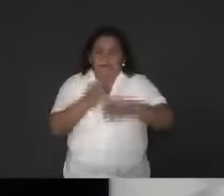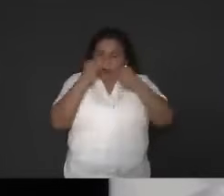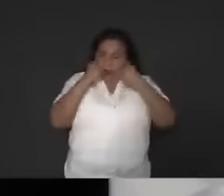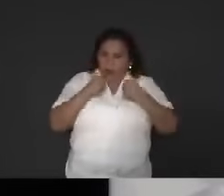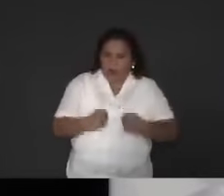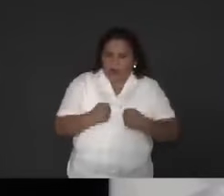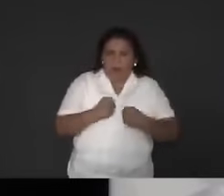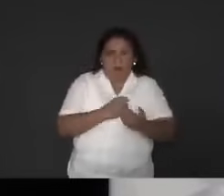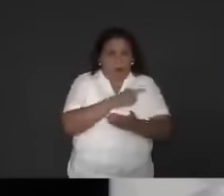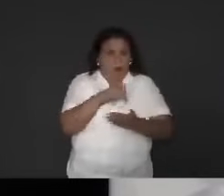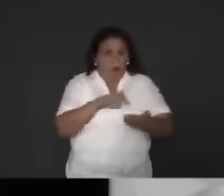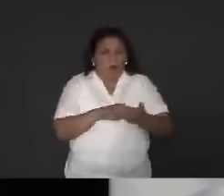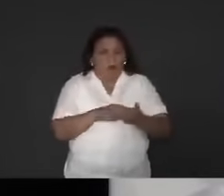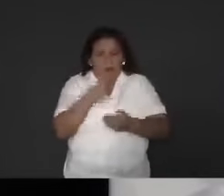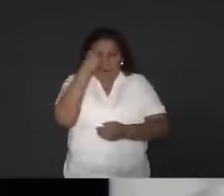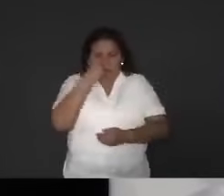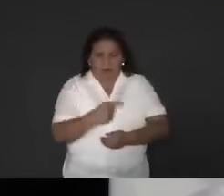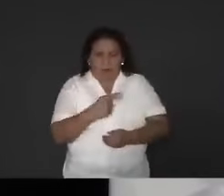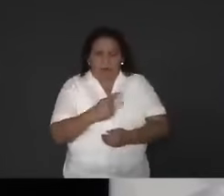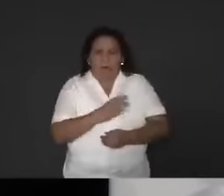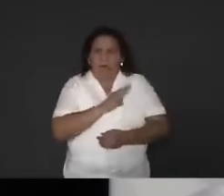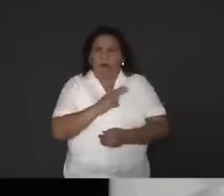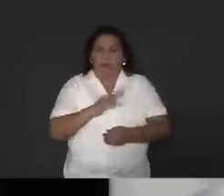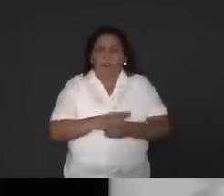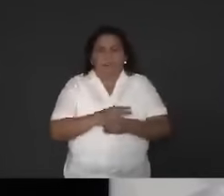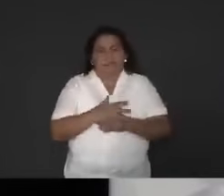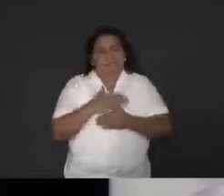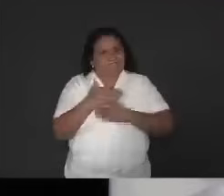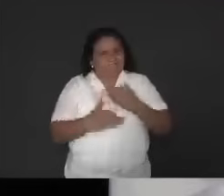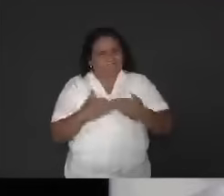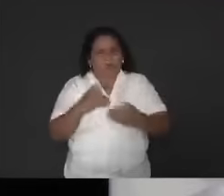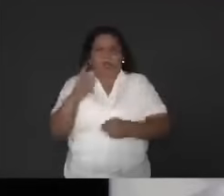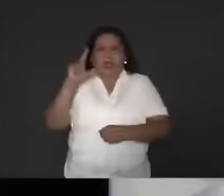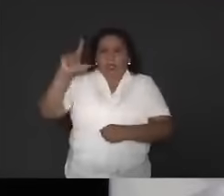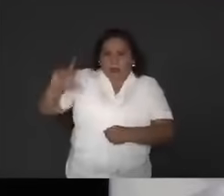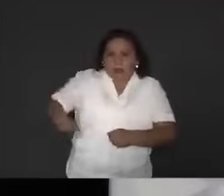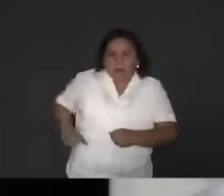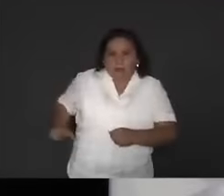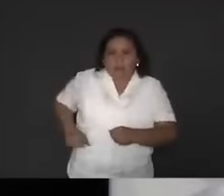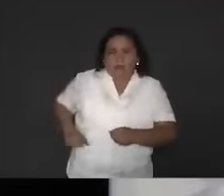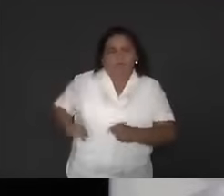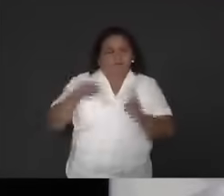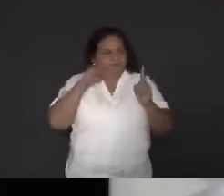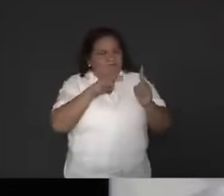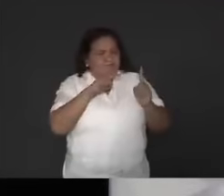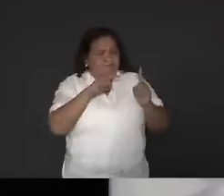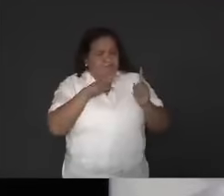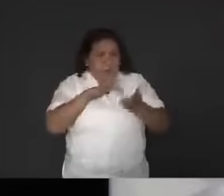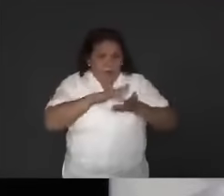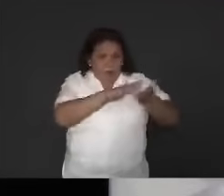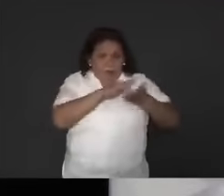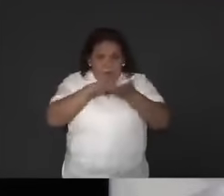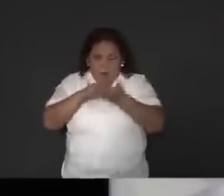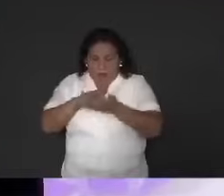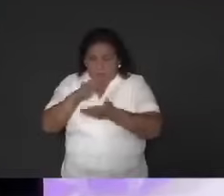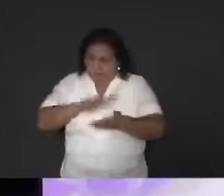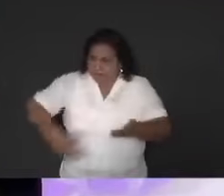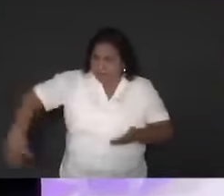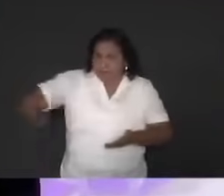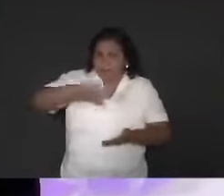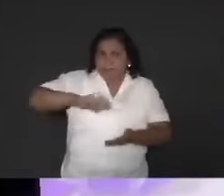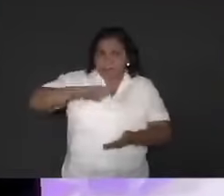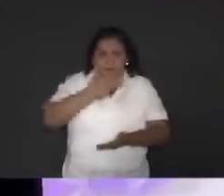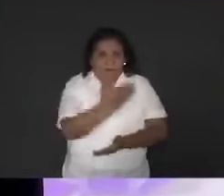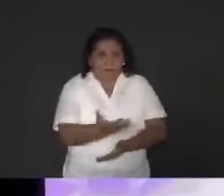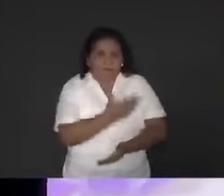seguridad, es un lugar apto para poder crecer. Y ahí mi gobierno va a apoyar a todas y a todos. Gracias, candidato. ¿Alguien quiere